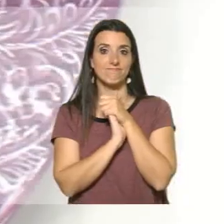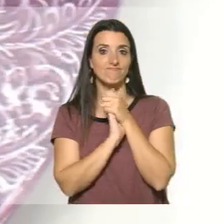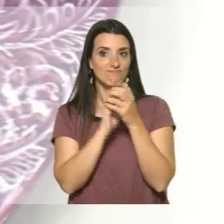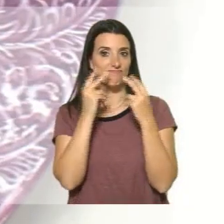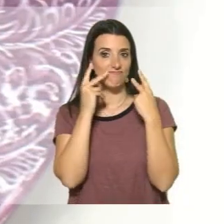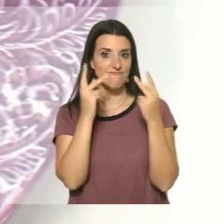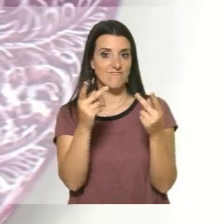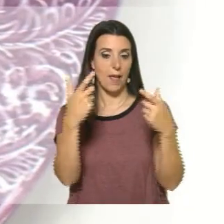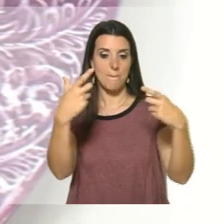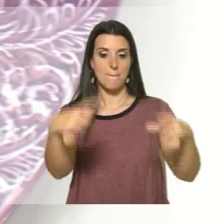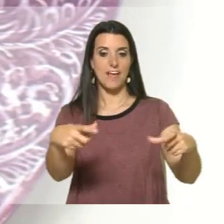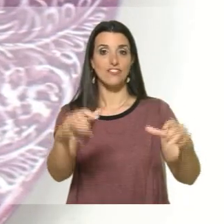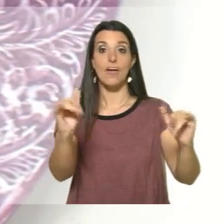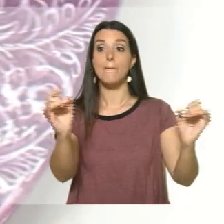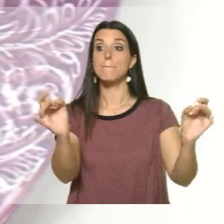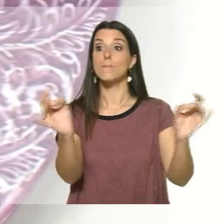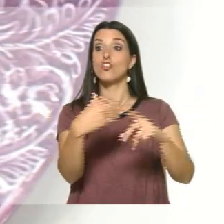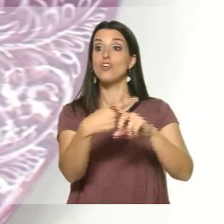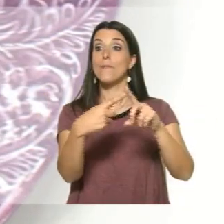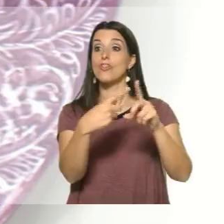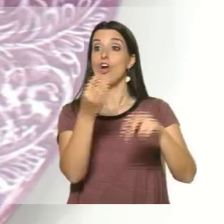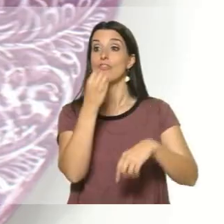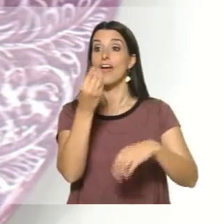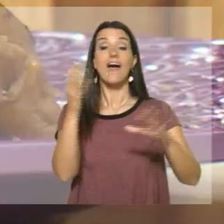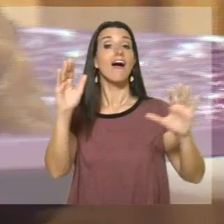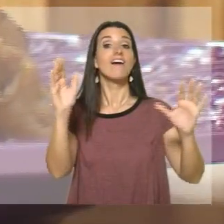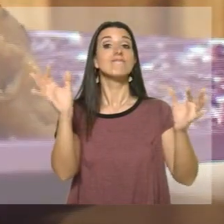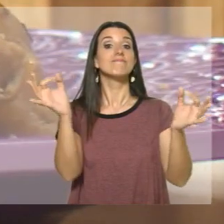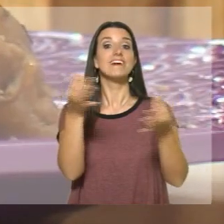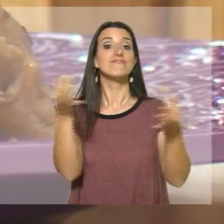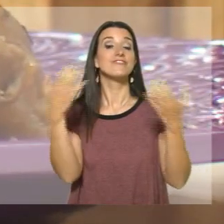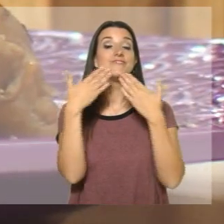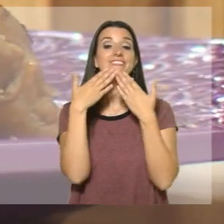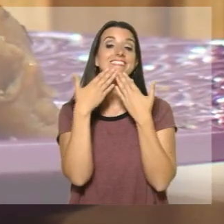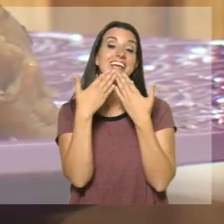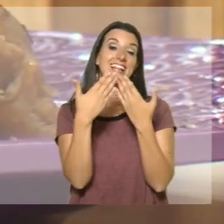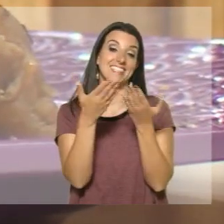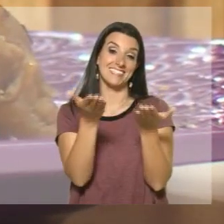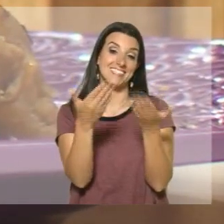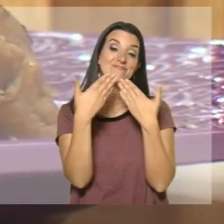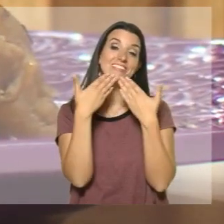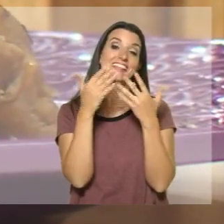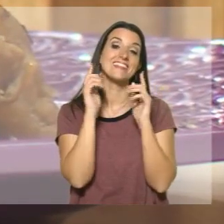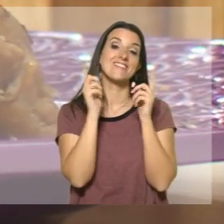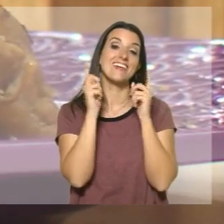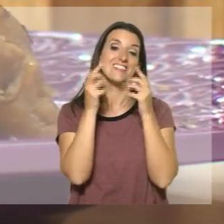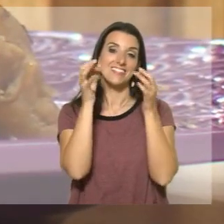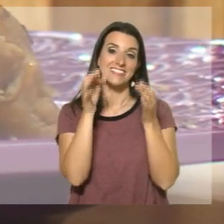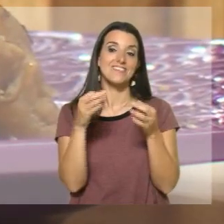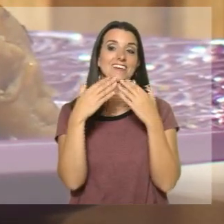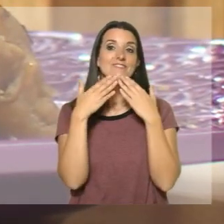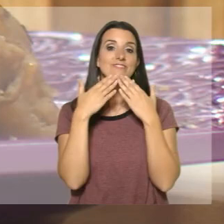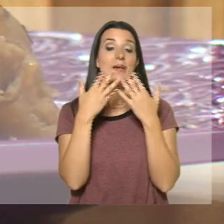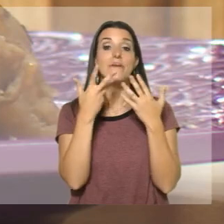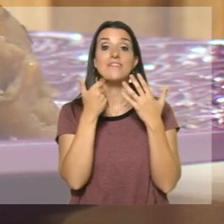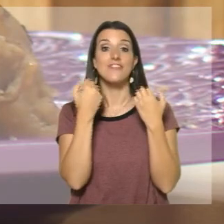Todo para almorzar acá. Ya está listo el almuerzo. Emi, un genio como siempre. Gracias, gracias por acompañarnos. Laura, muy divertido como siempre. Me encantó